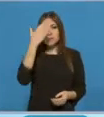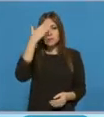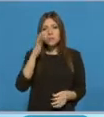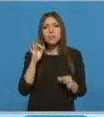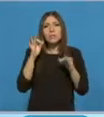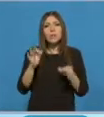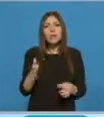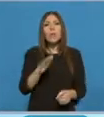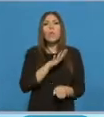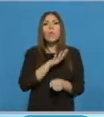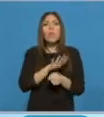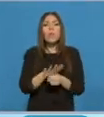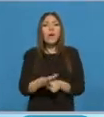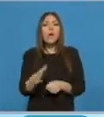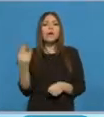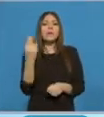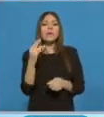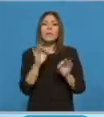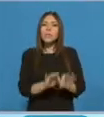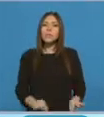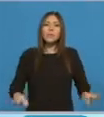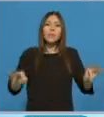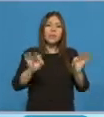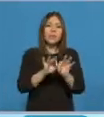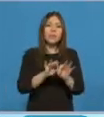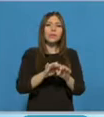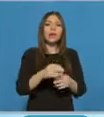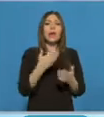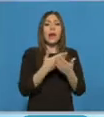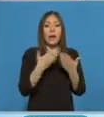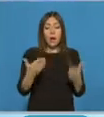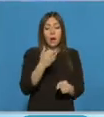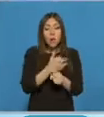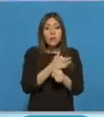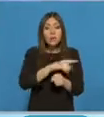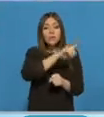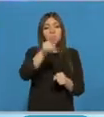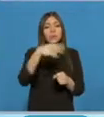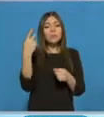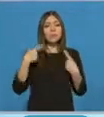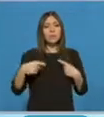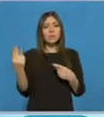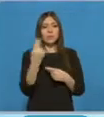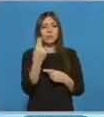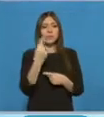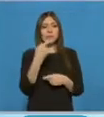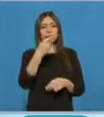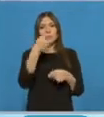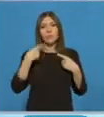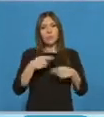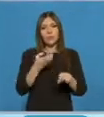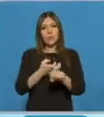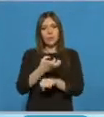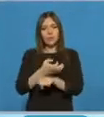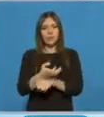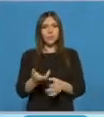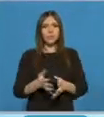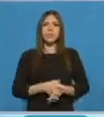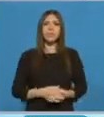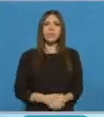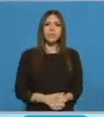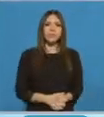que es lo que sea fundamental y que es lo que en este momento necesitan nuestros amigos de estos estados. Claro que sí, Enrique.